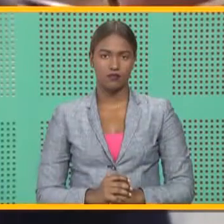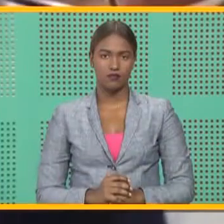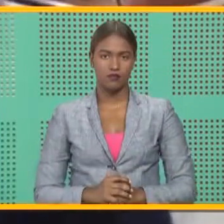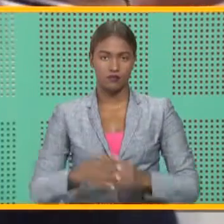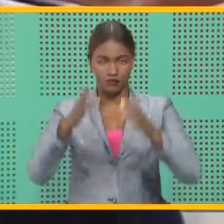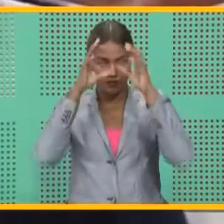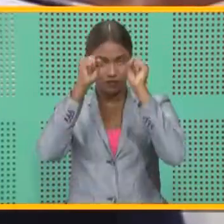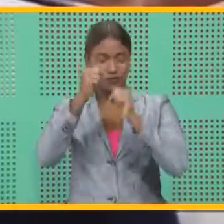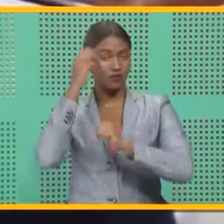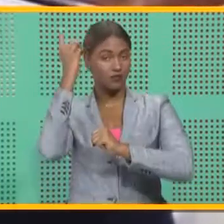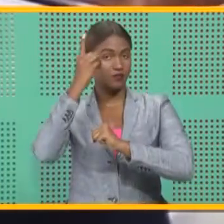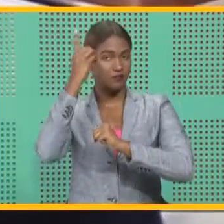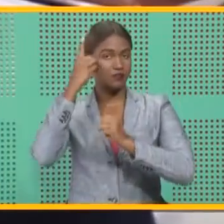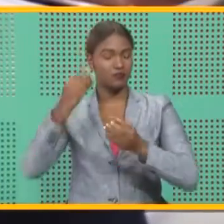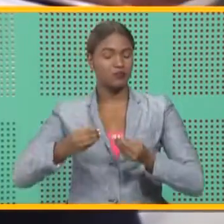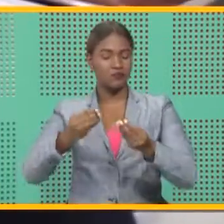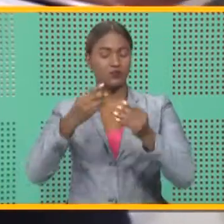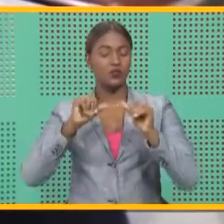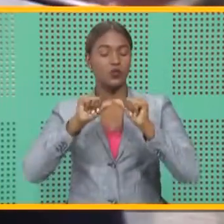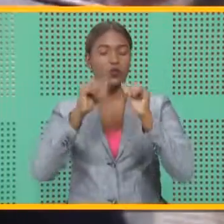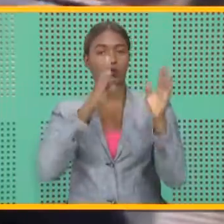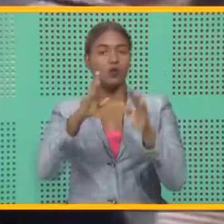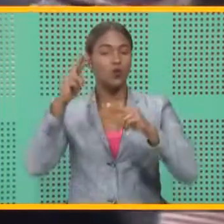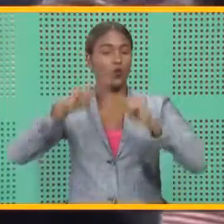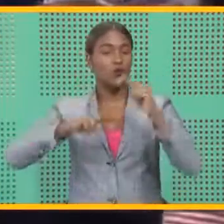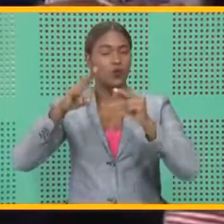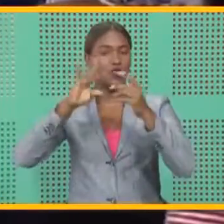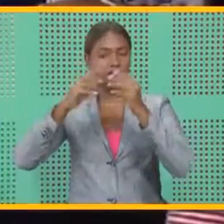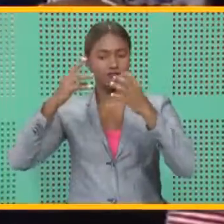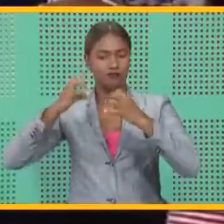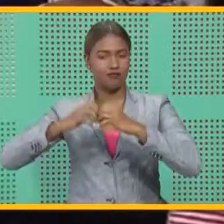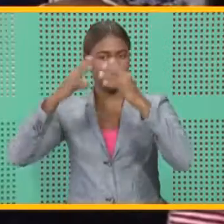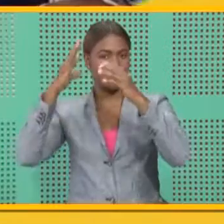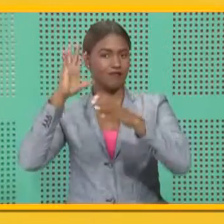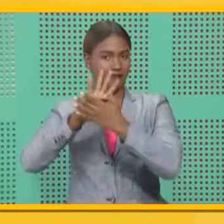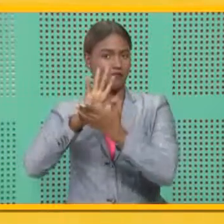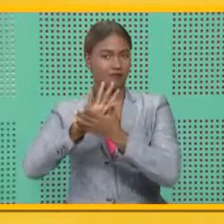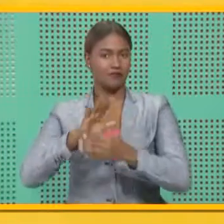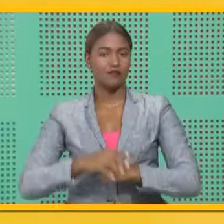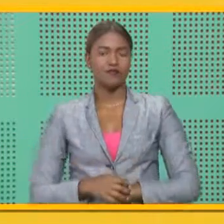El presidente Danilo Medina da seguimiento a la construcción de infraestructura escolar.